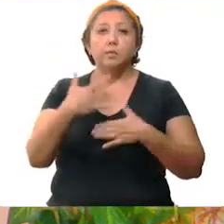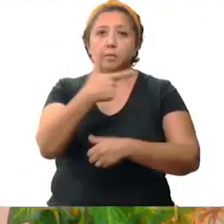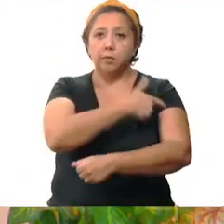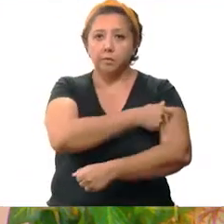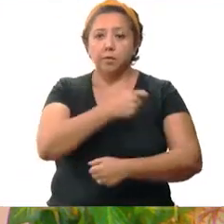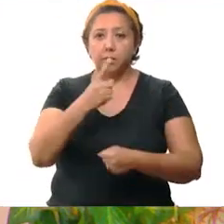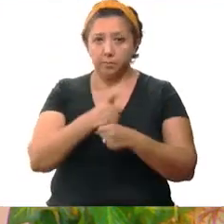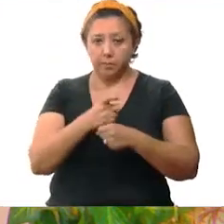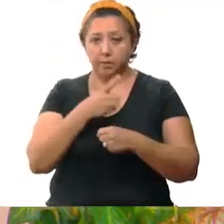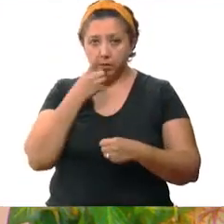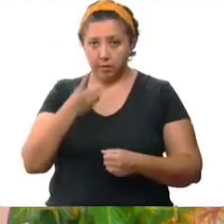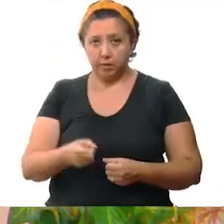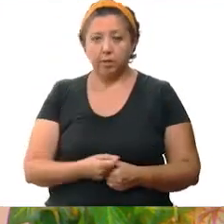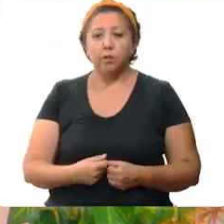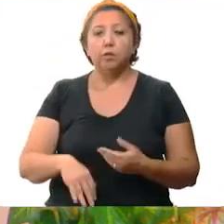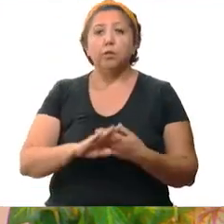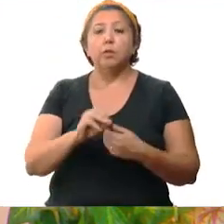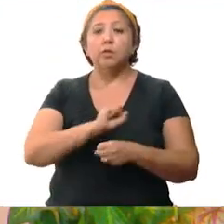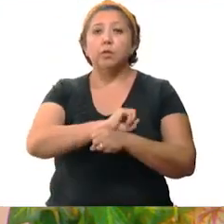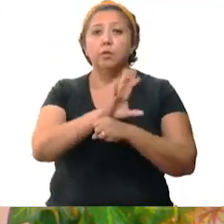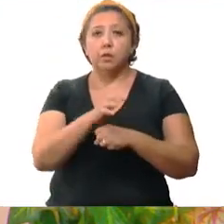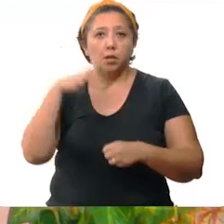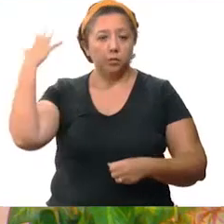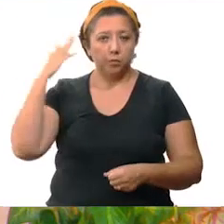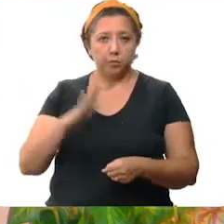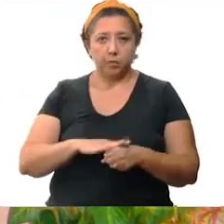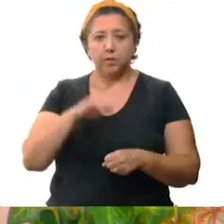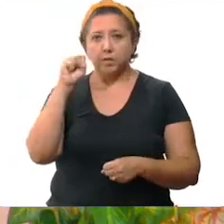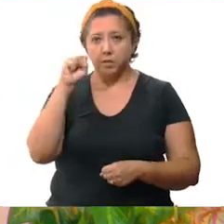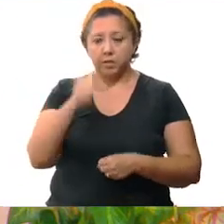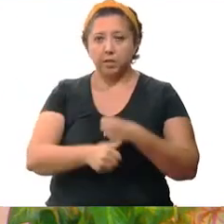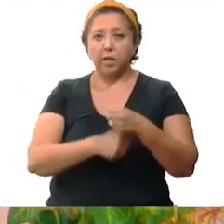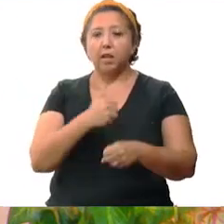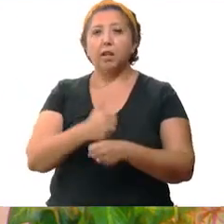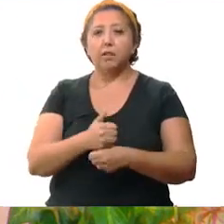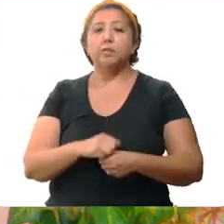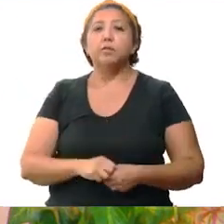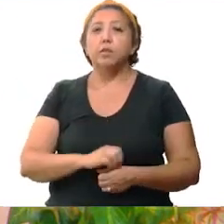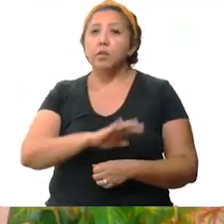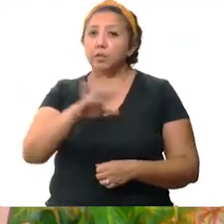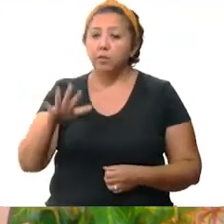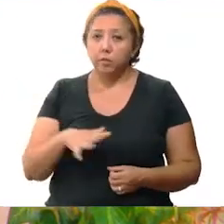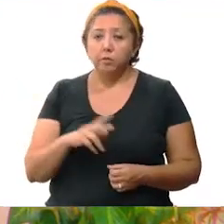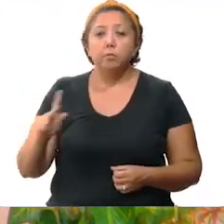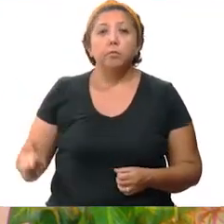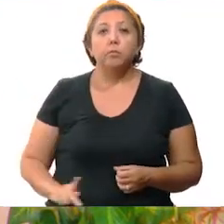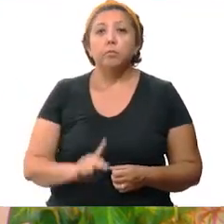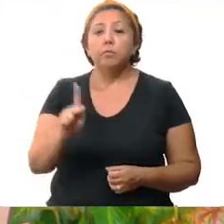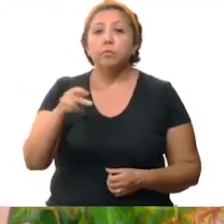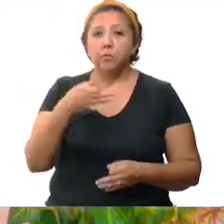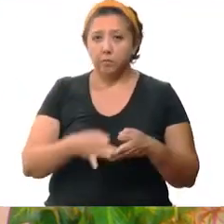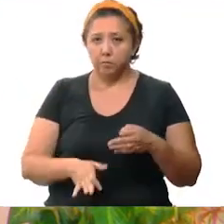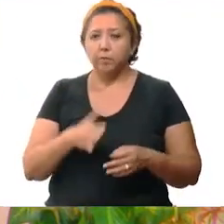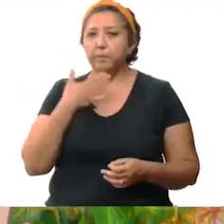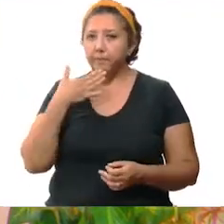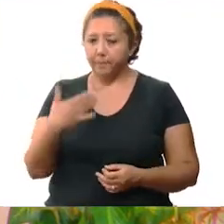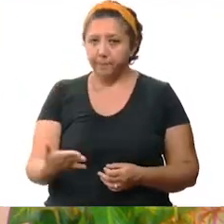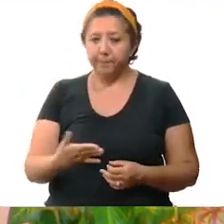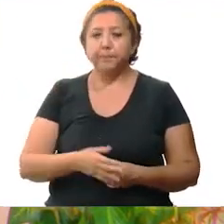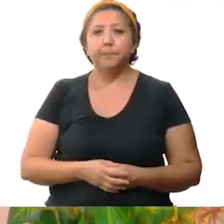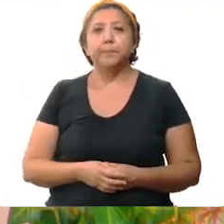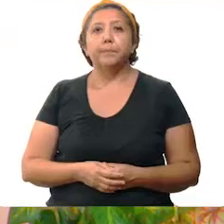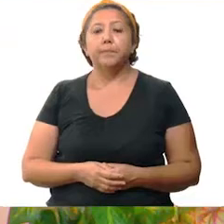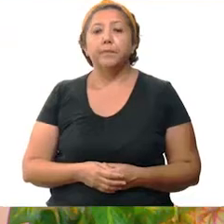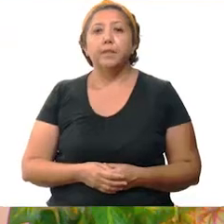vacunación de la primera dosis de la vacuna contra coronavirus a adultos mayores de 60 años en todos los municipios de Yucatán concluyó de manera